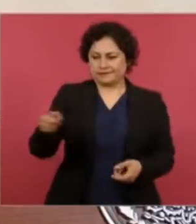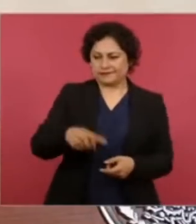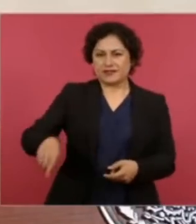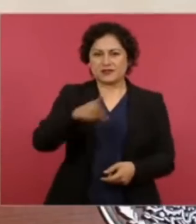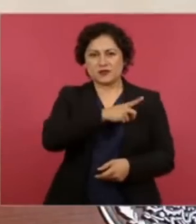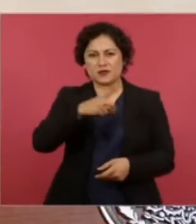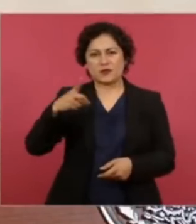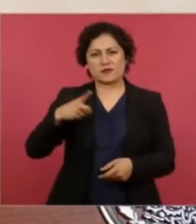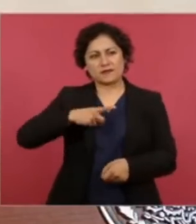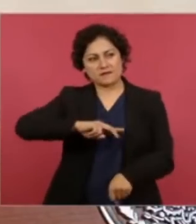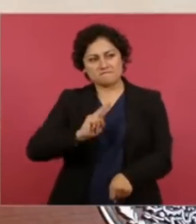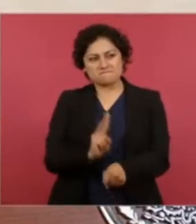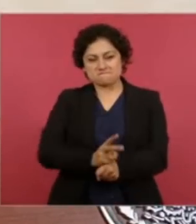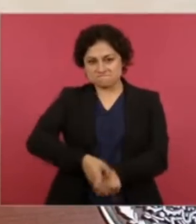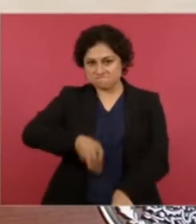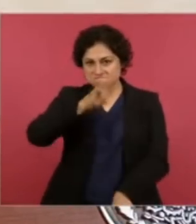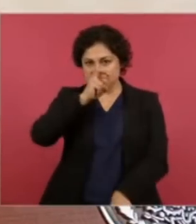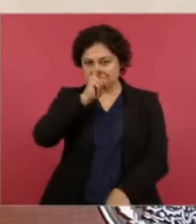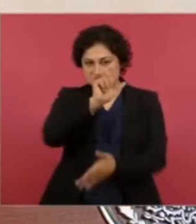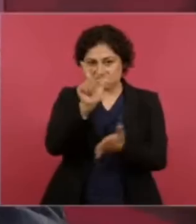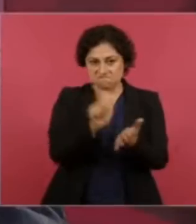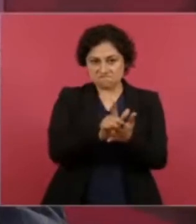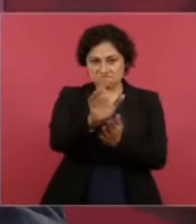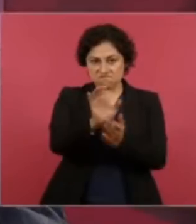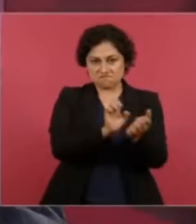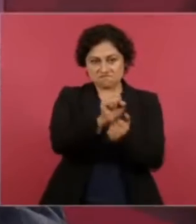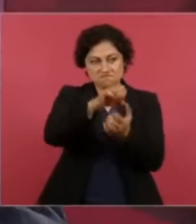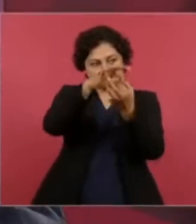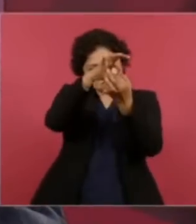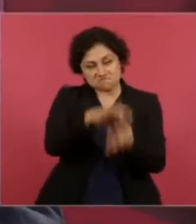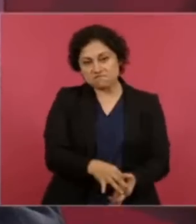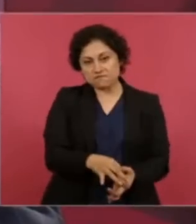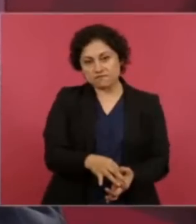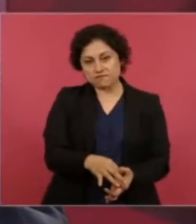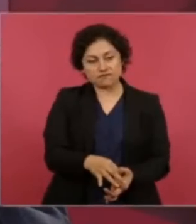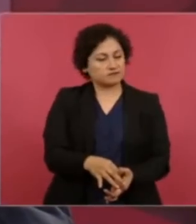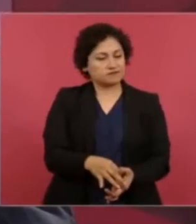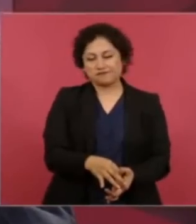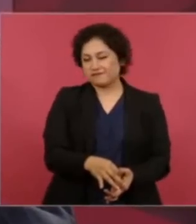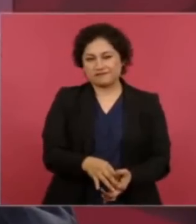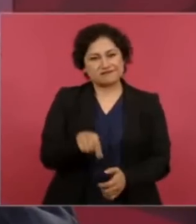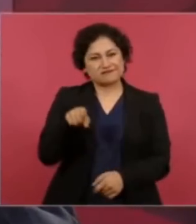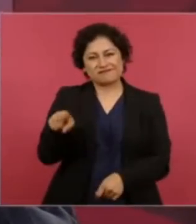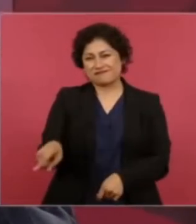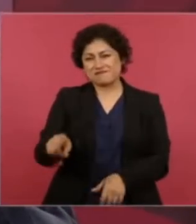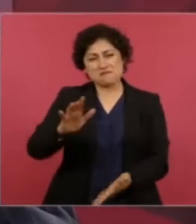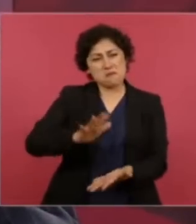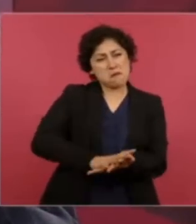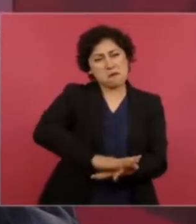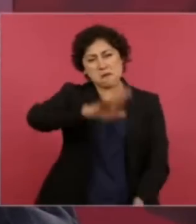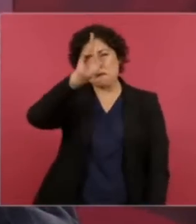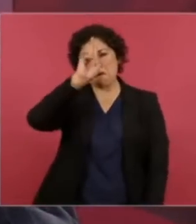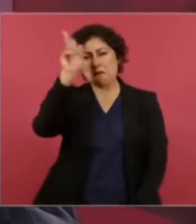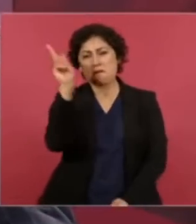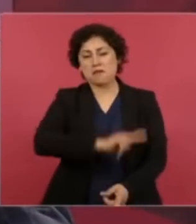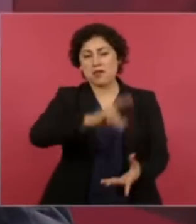estricto de la Constitución y de las leyes son los más tenaces violadores de la Constitución y